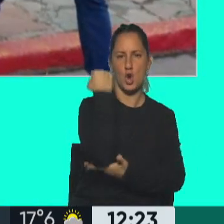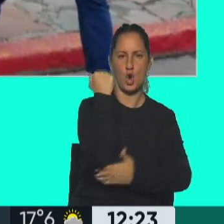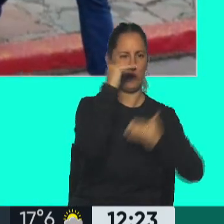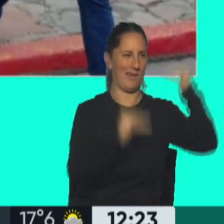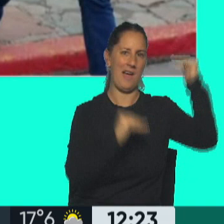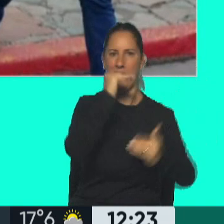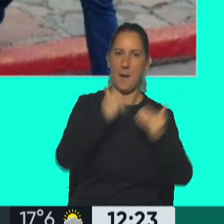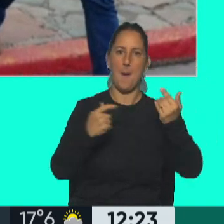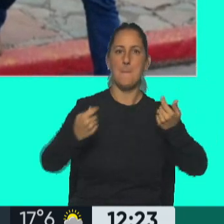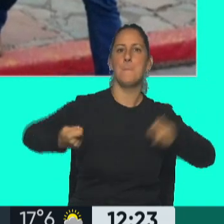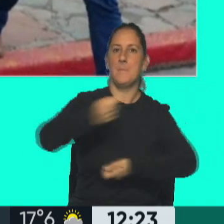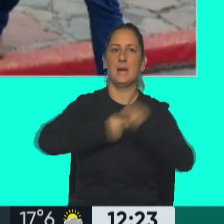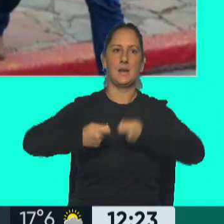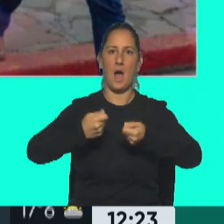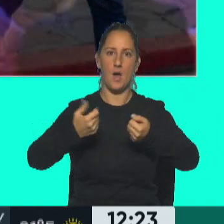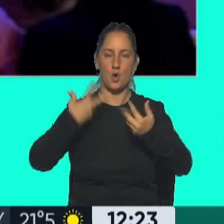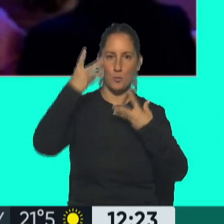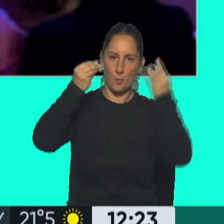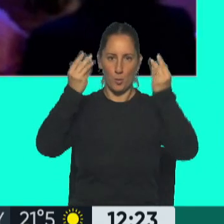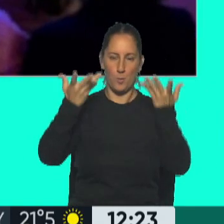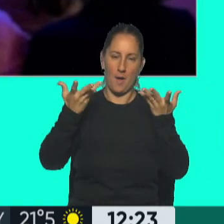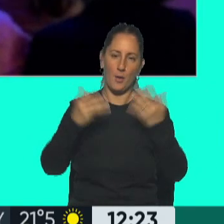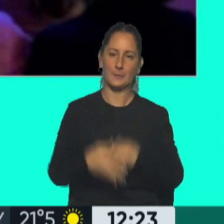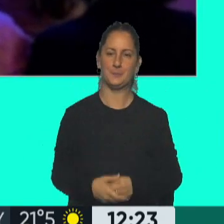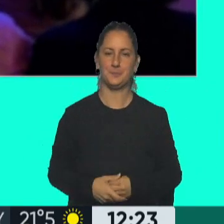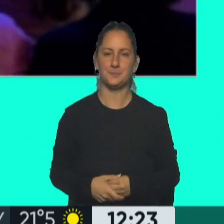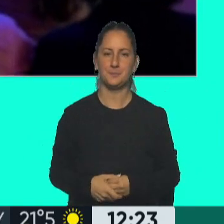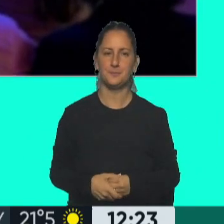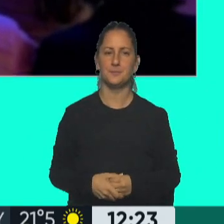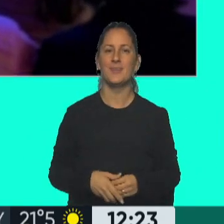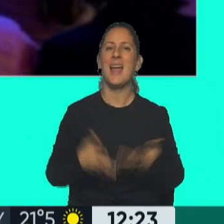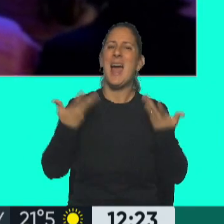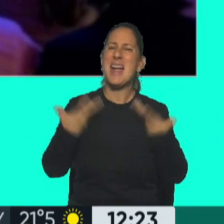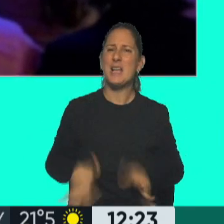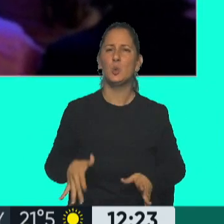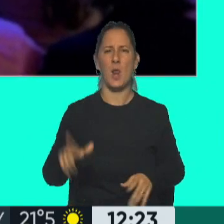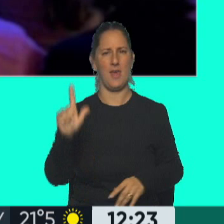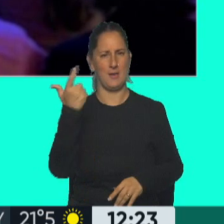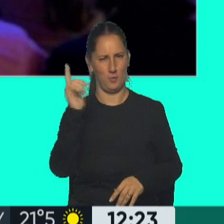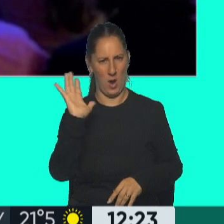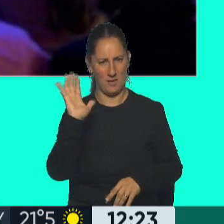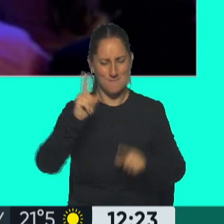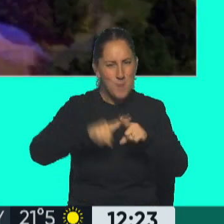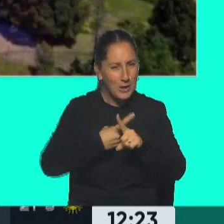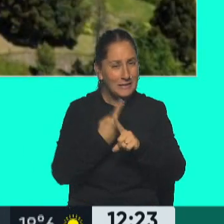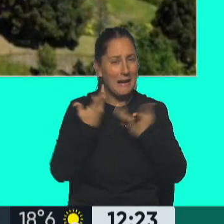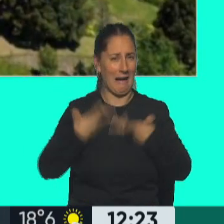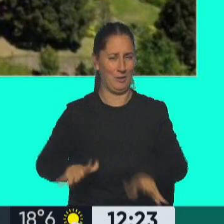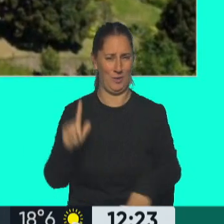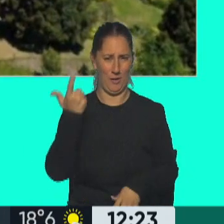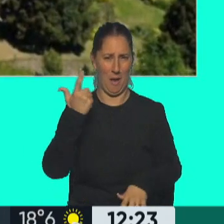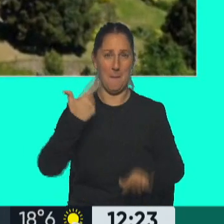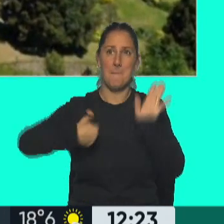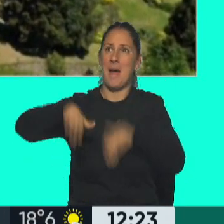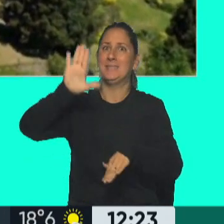en los mercados digo por un lado esto no creer que hay casualidades digo las casualidades en política no existen mucho menos